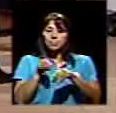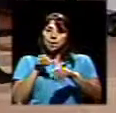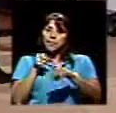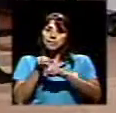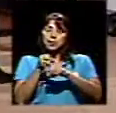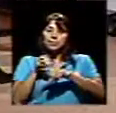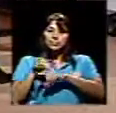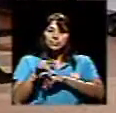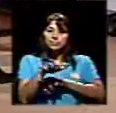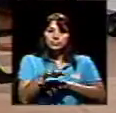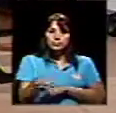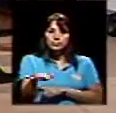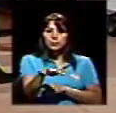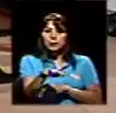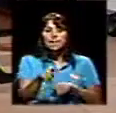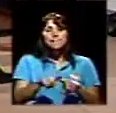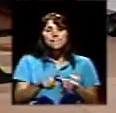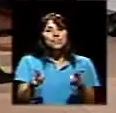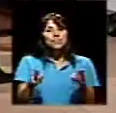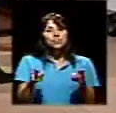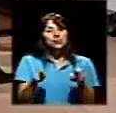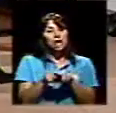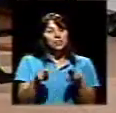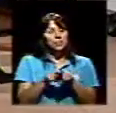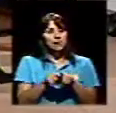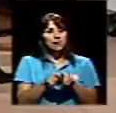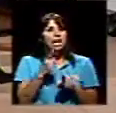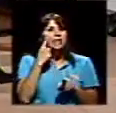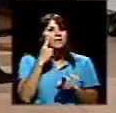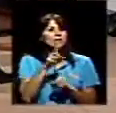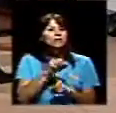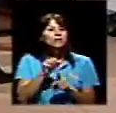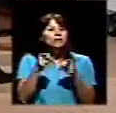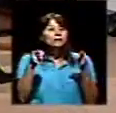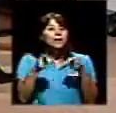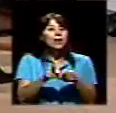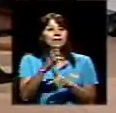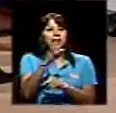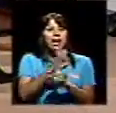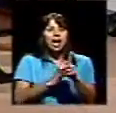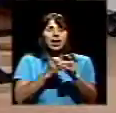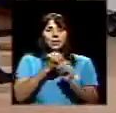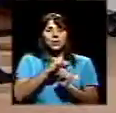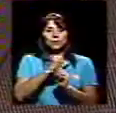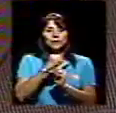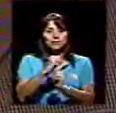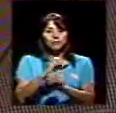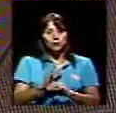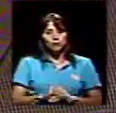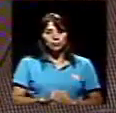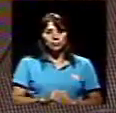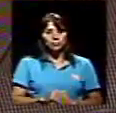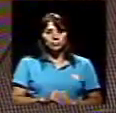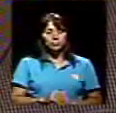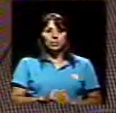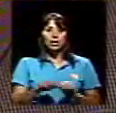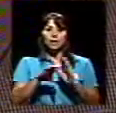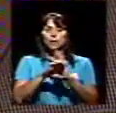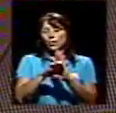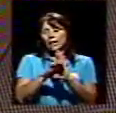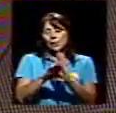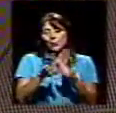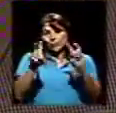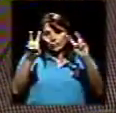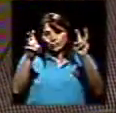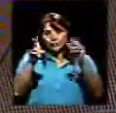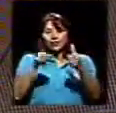mecánicas de cada municipio y por inventar dos, Talamanca y Sarapiquí,